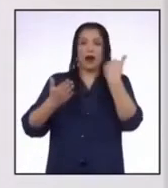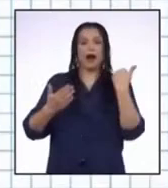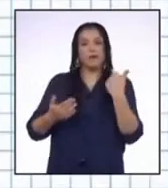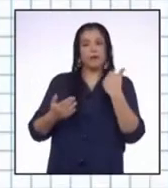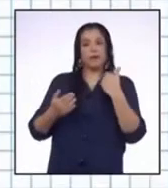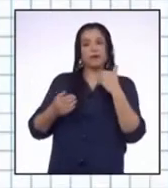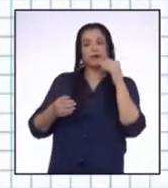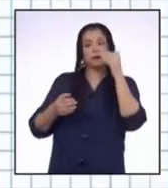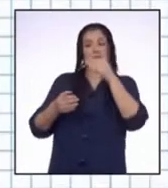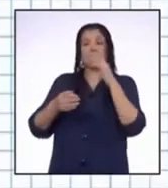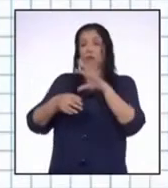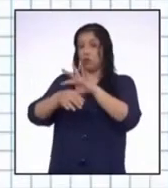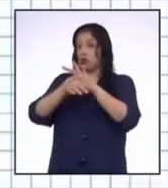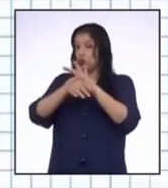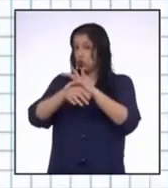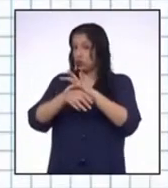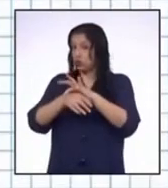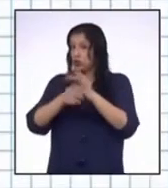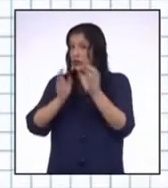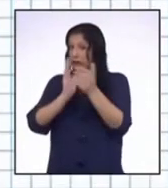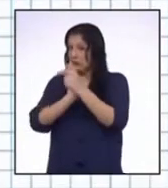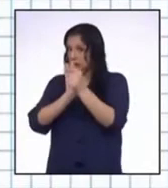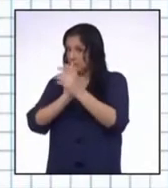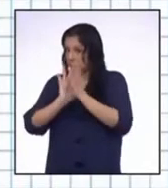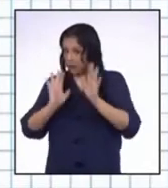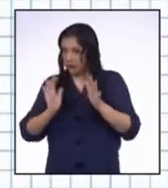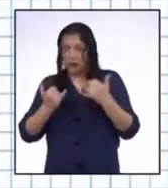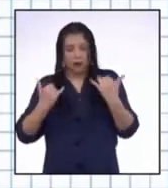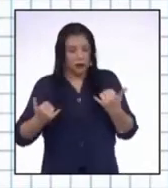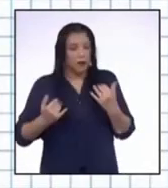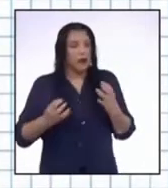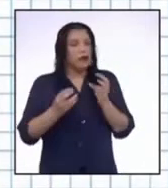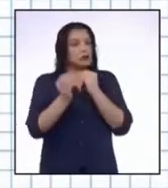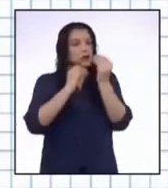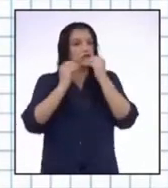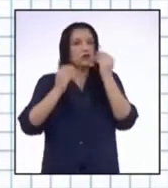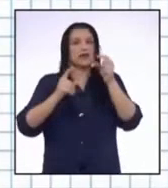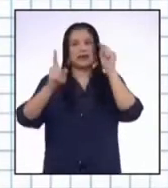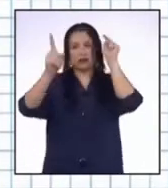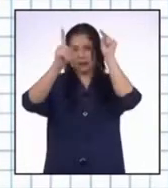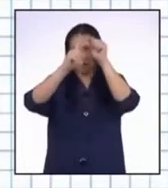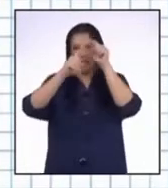salud. Entonces ahora para resolver nuestro reto